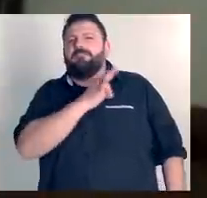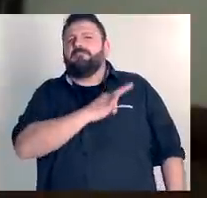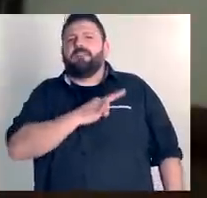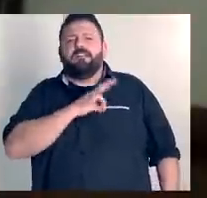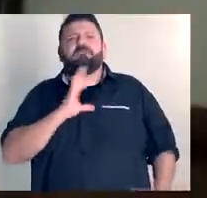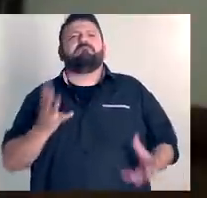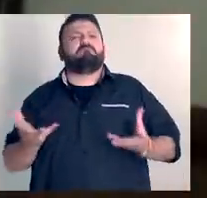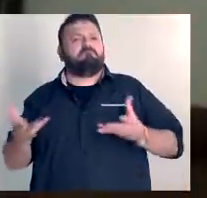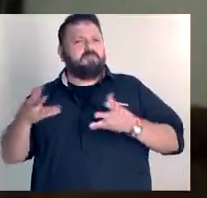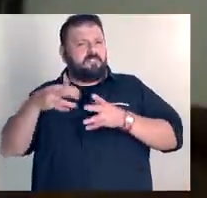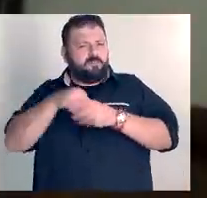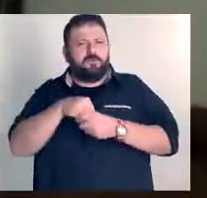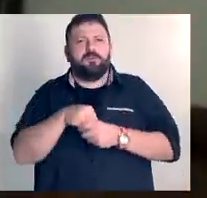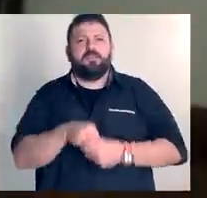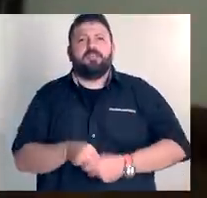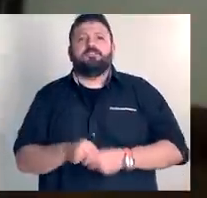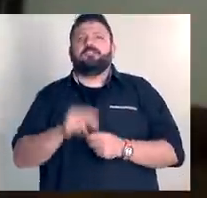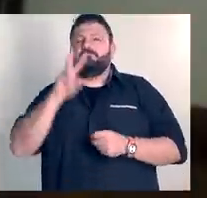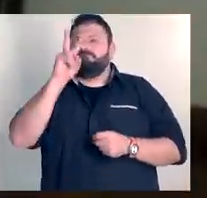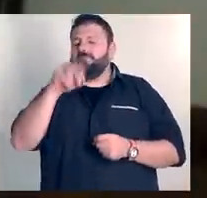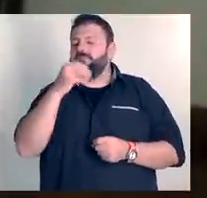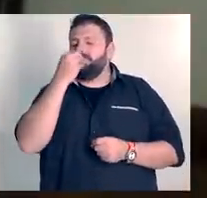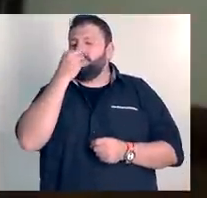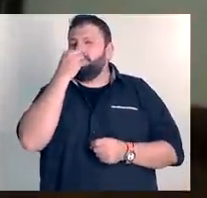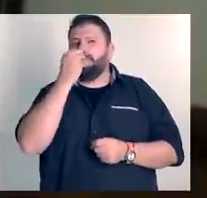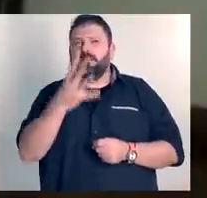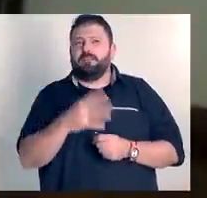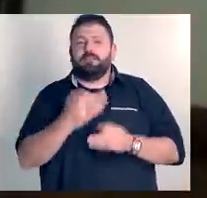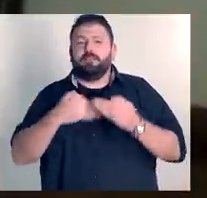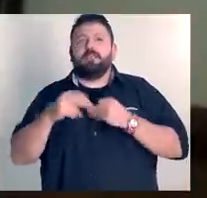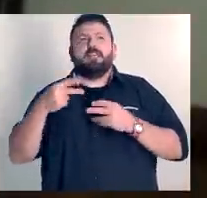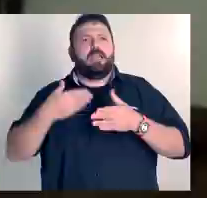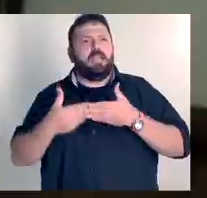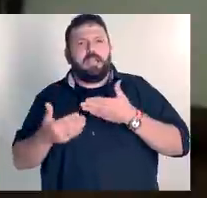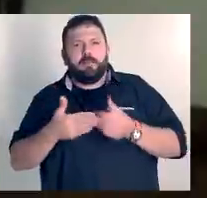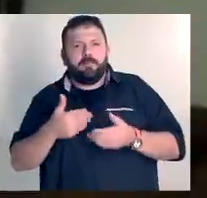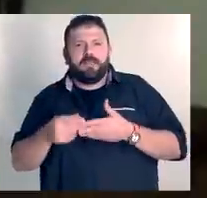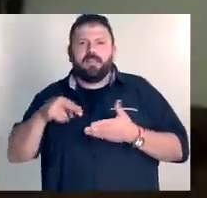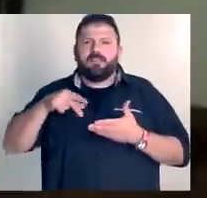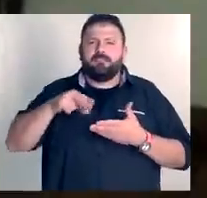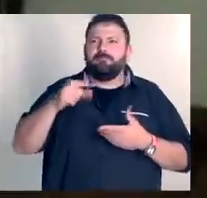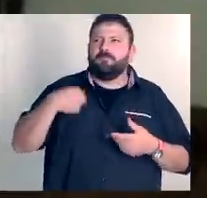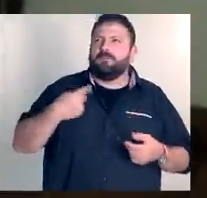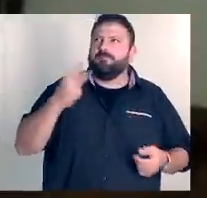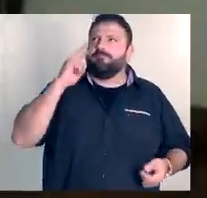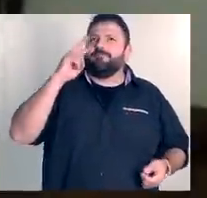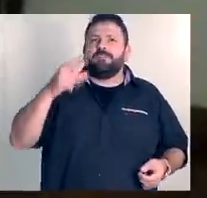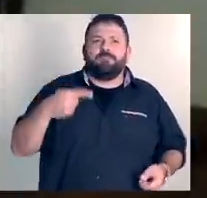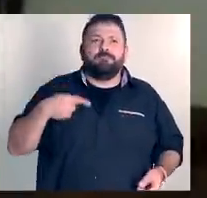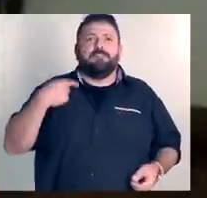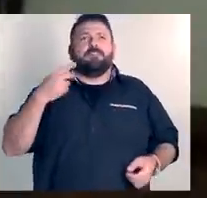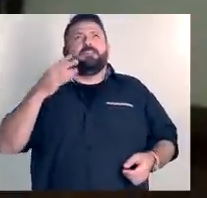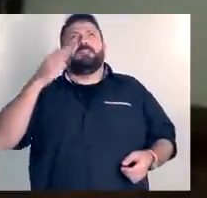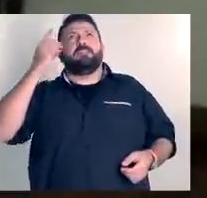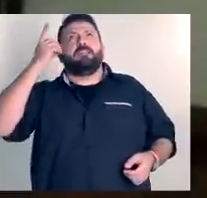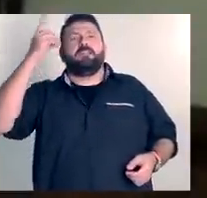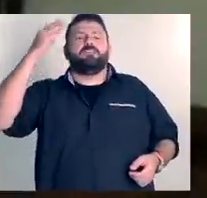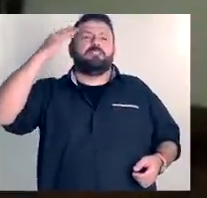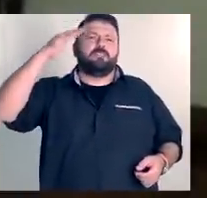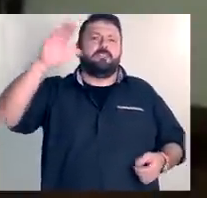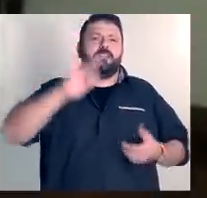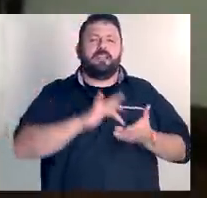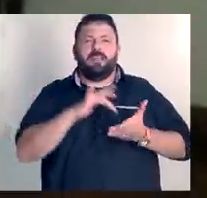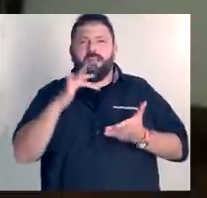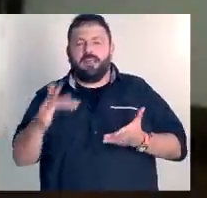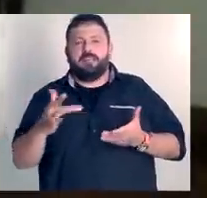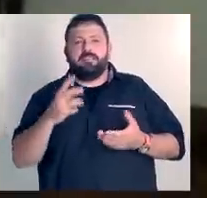las excursiones preciosas y caminar por esos lugares. Yo respiraba y no me cansaba de decirle, Señor, gracias. Este